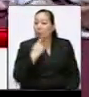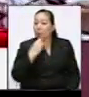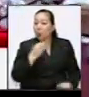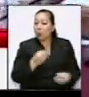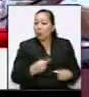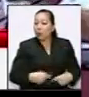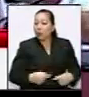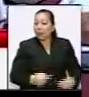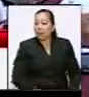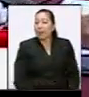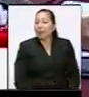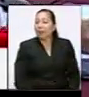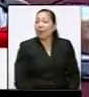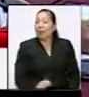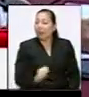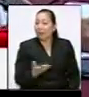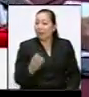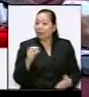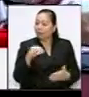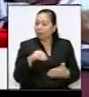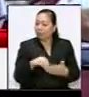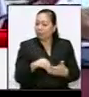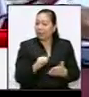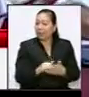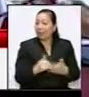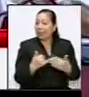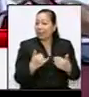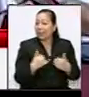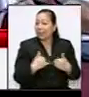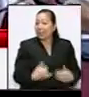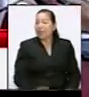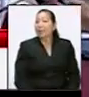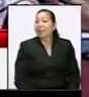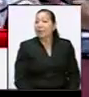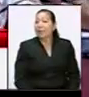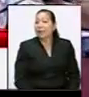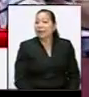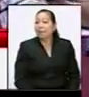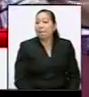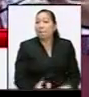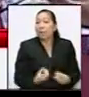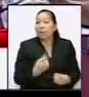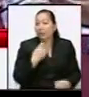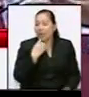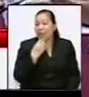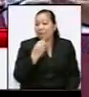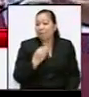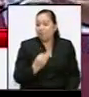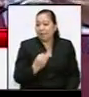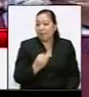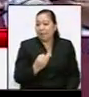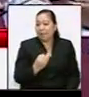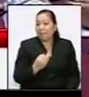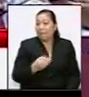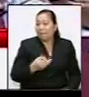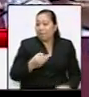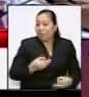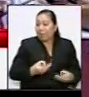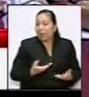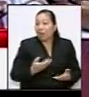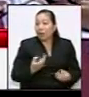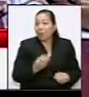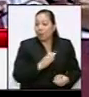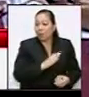competente hay que poner los candados que corresponden no porque es verdad hemos otro penal tanto